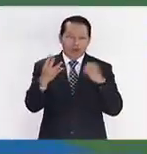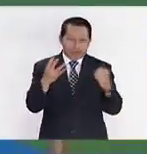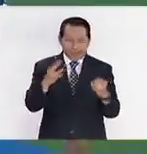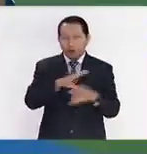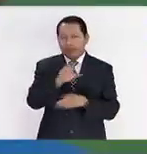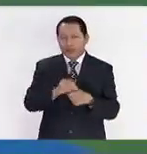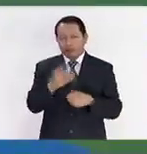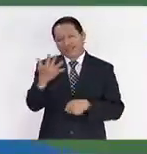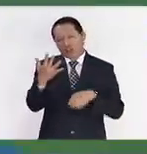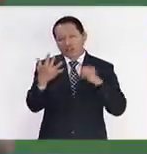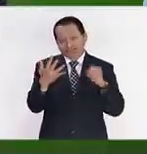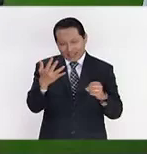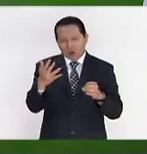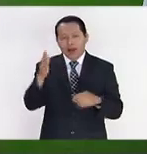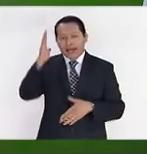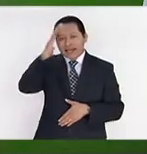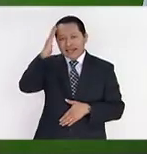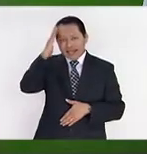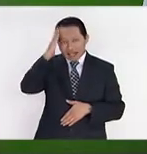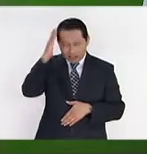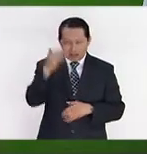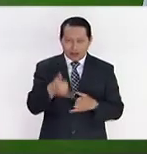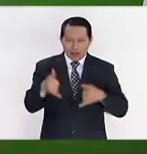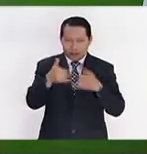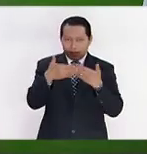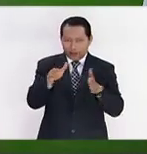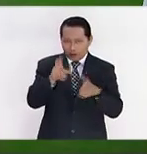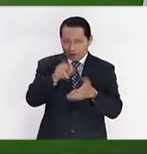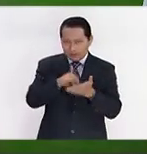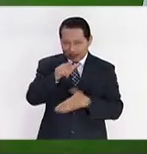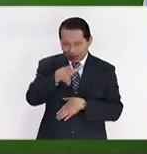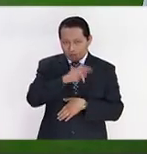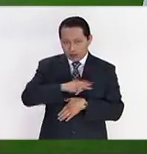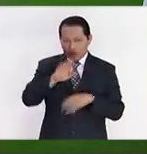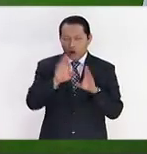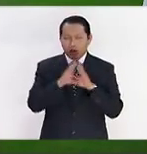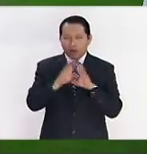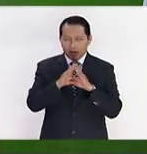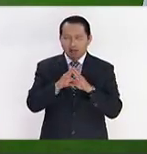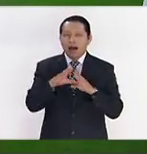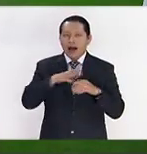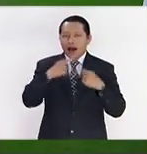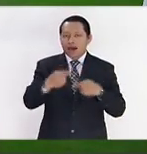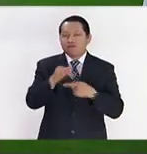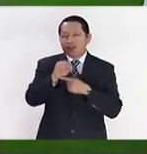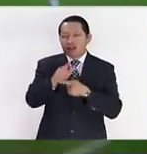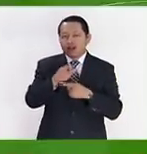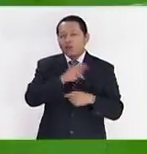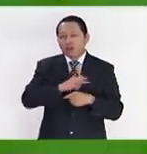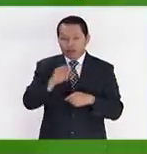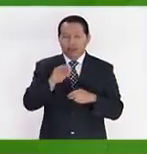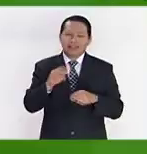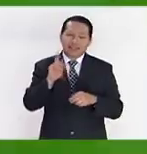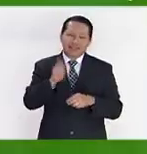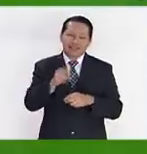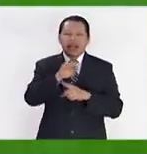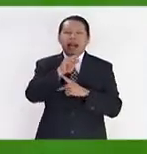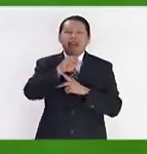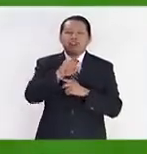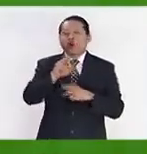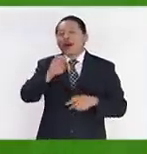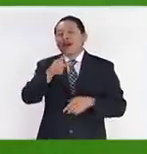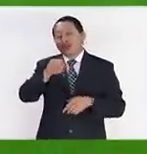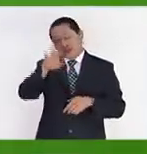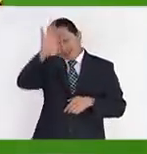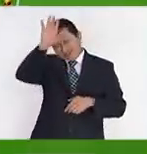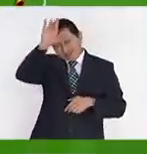global 5-0. El líder del torneo Apertura 2017 se instala en la gran final, la cual será con Clásico Regio, el 1 contra el 2,